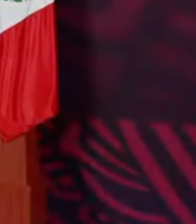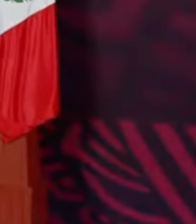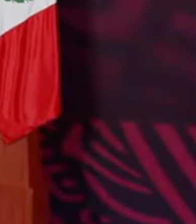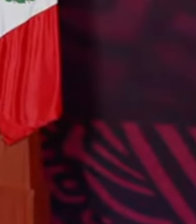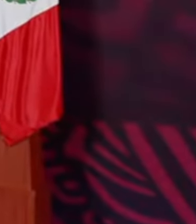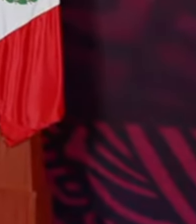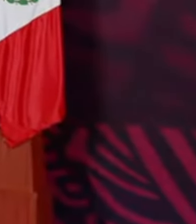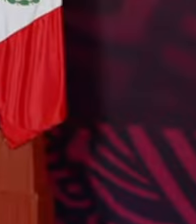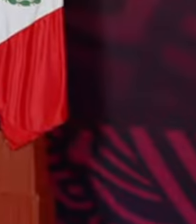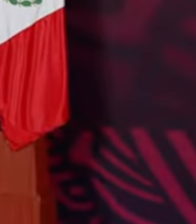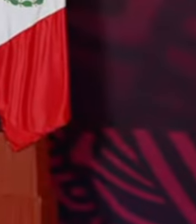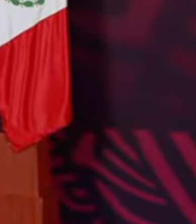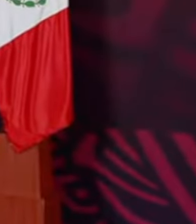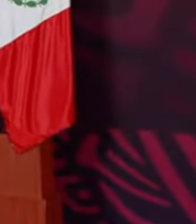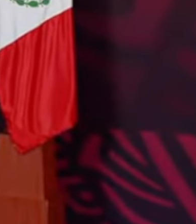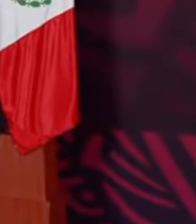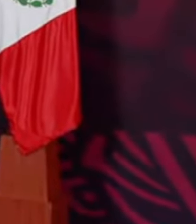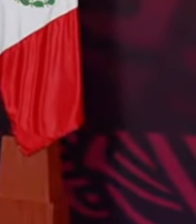ciudades y